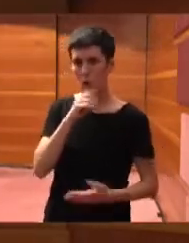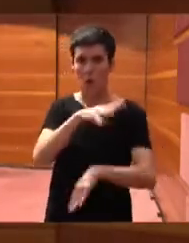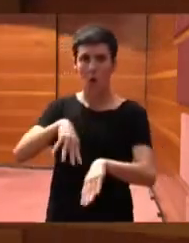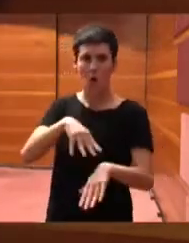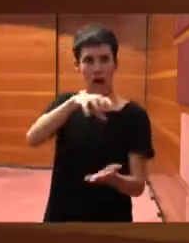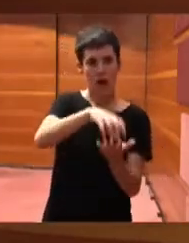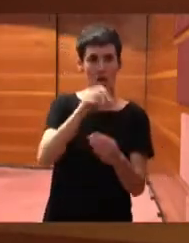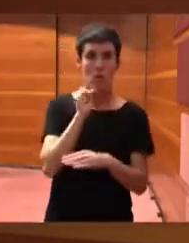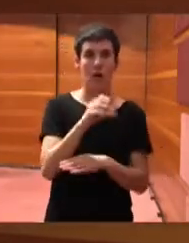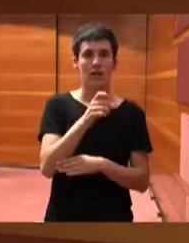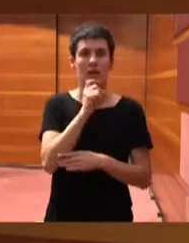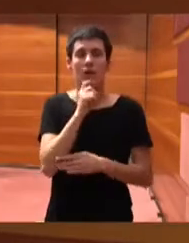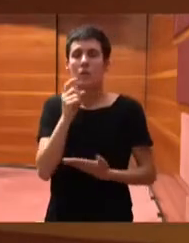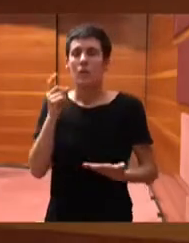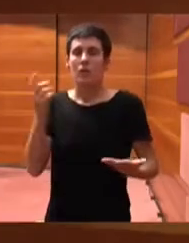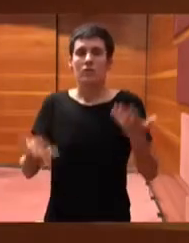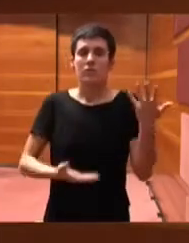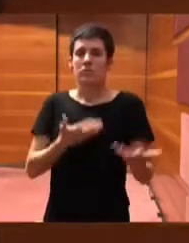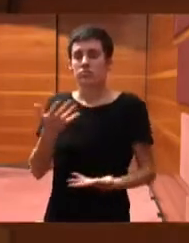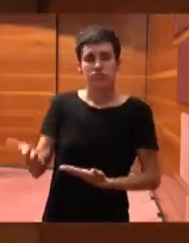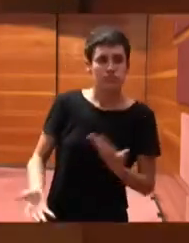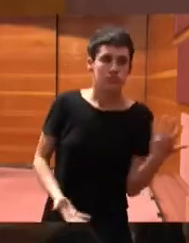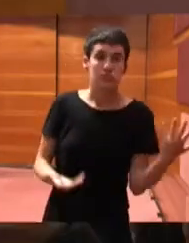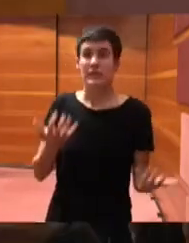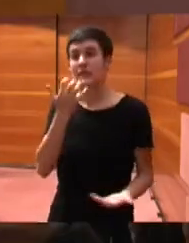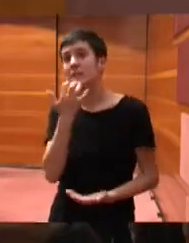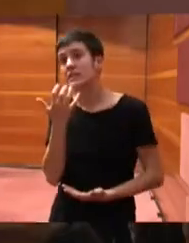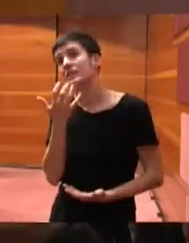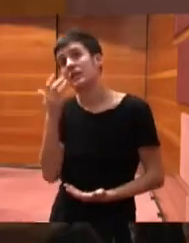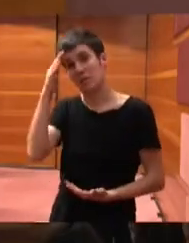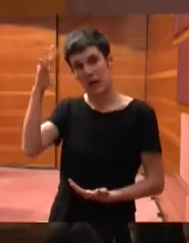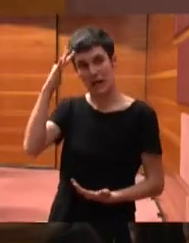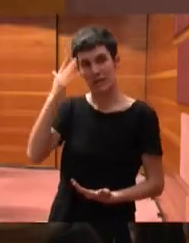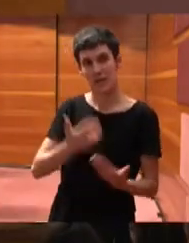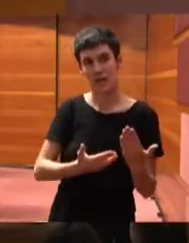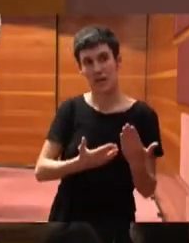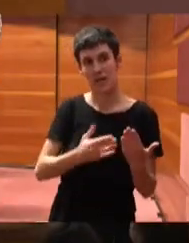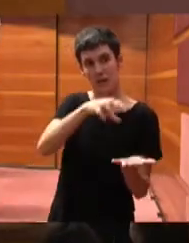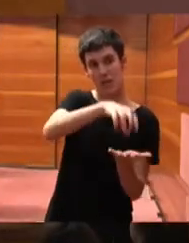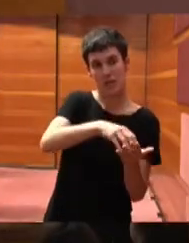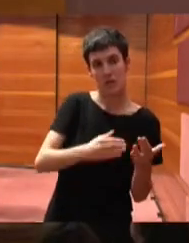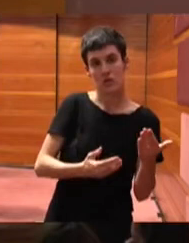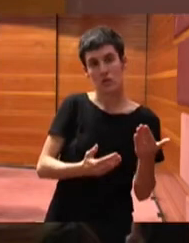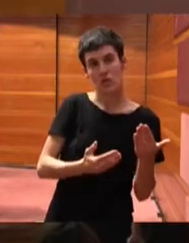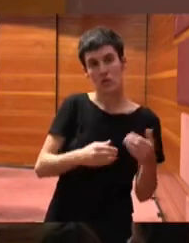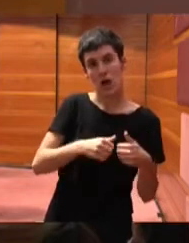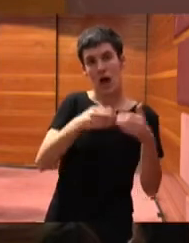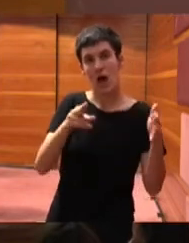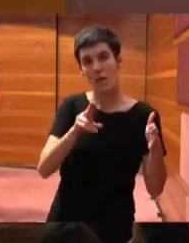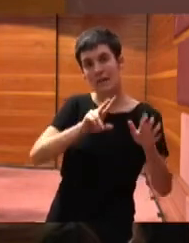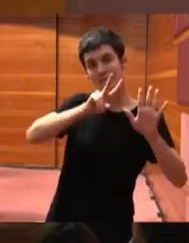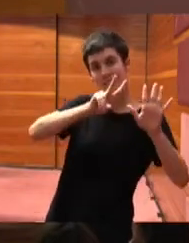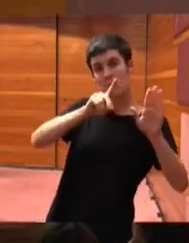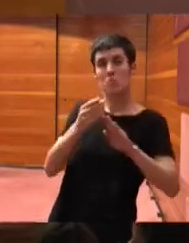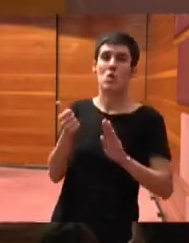guarderías, las ahorrescolas y tal y cual, bueno, pues si abriesen en vez de a las 7 y media, si abren a las 7 y cuarto, yo